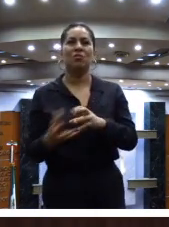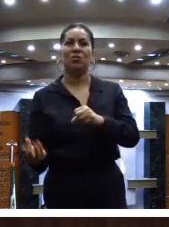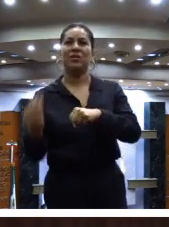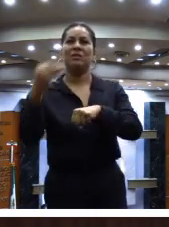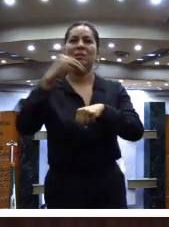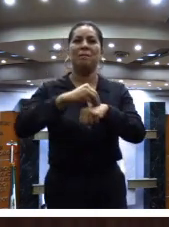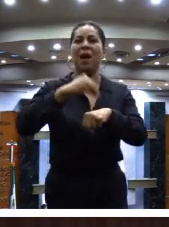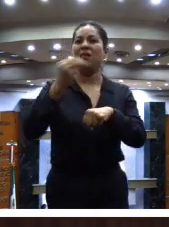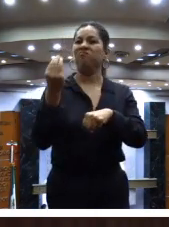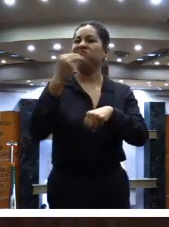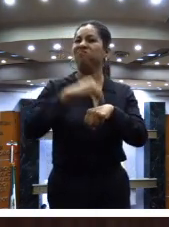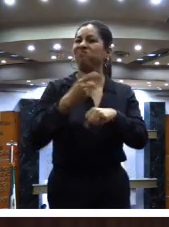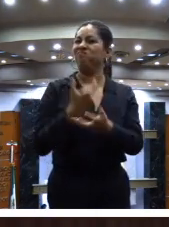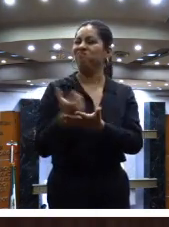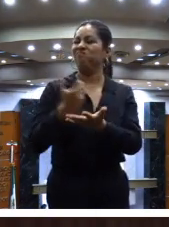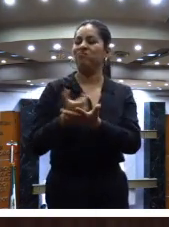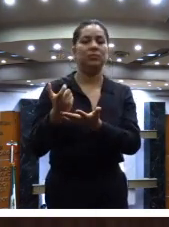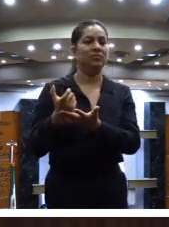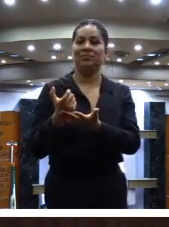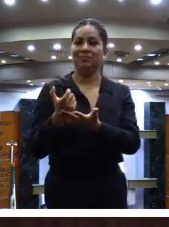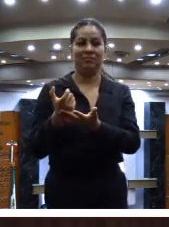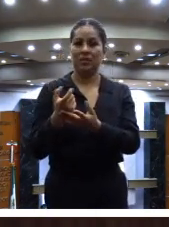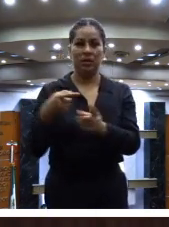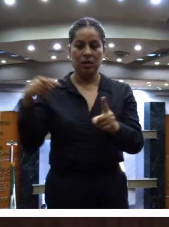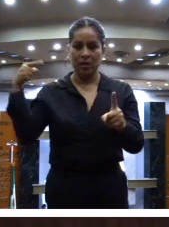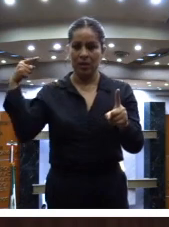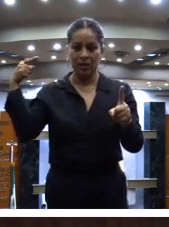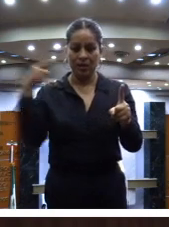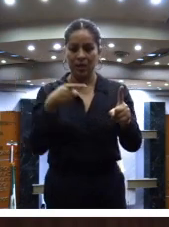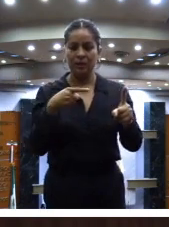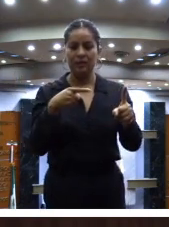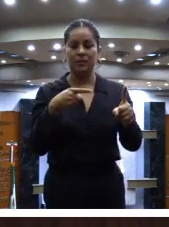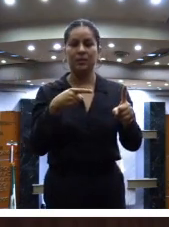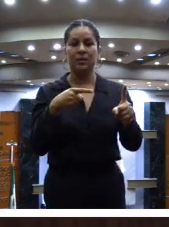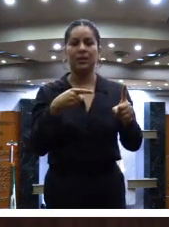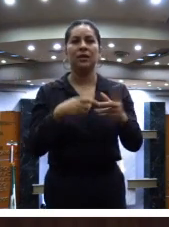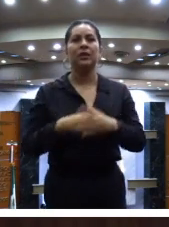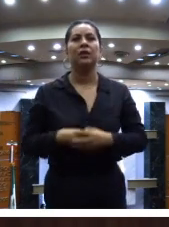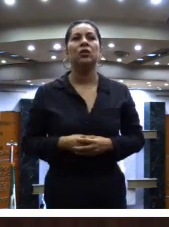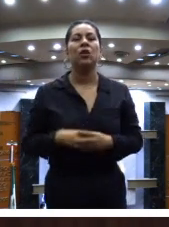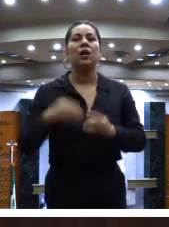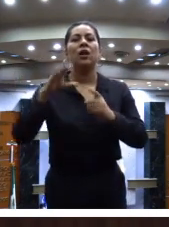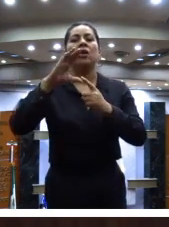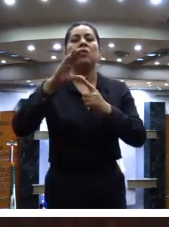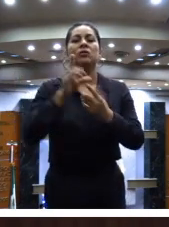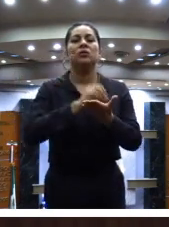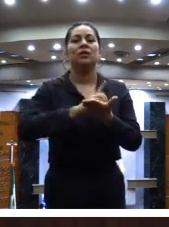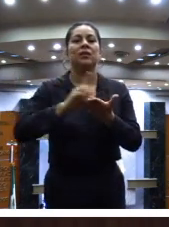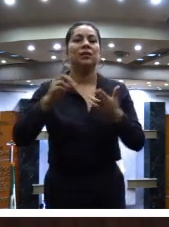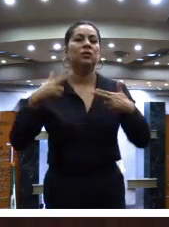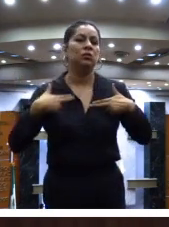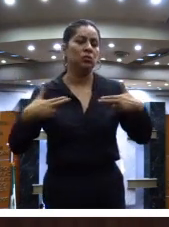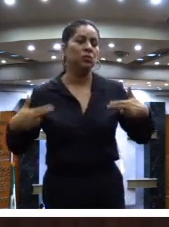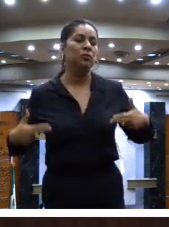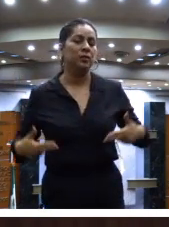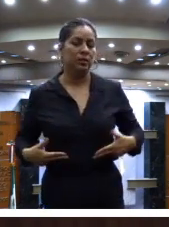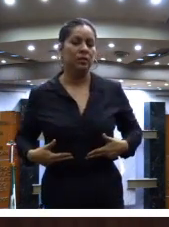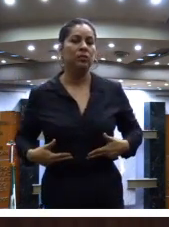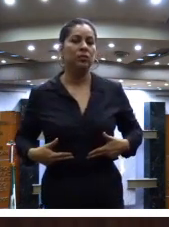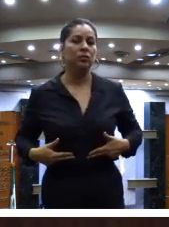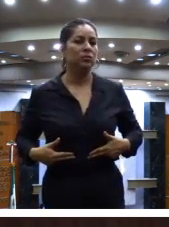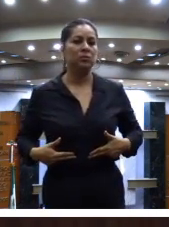recursos y en ese sentido la comisión de Derechos Humanos